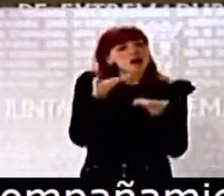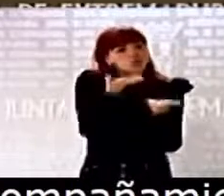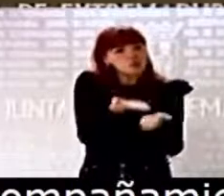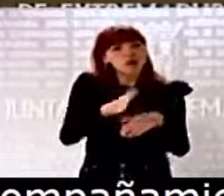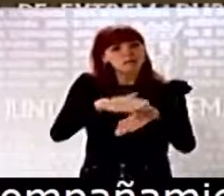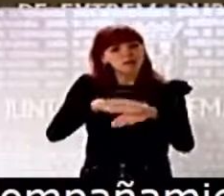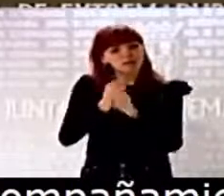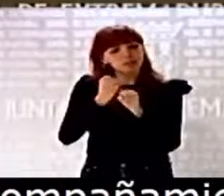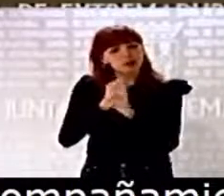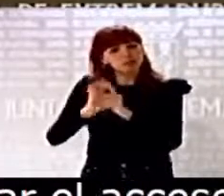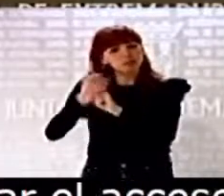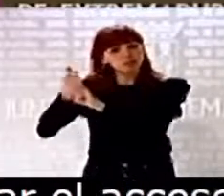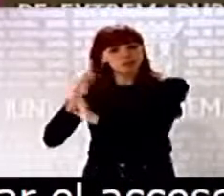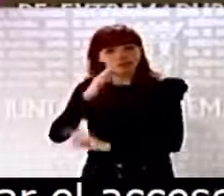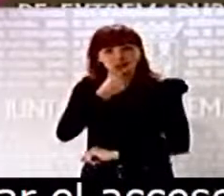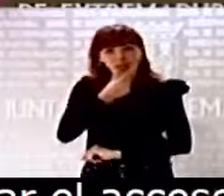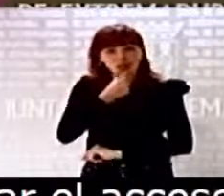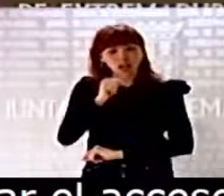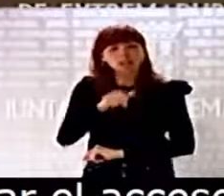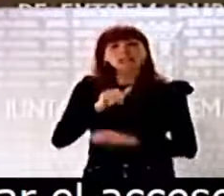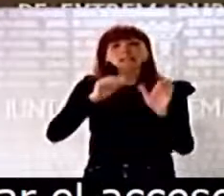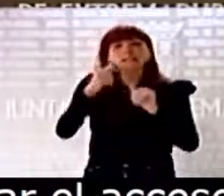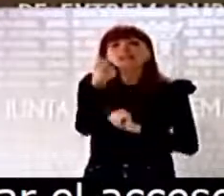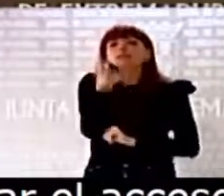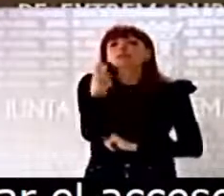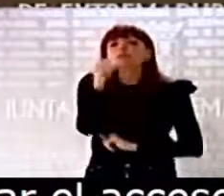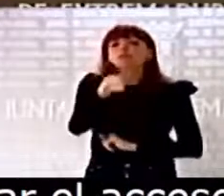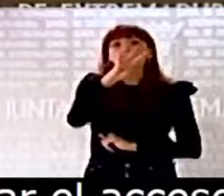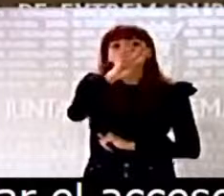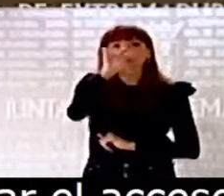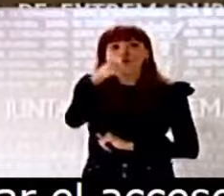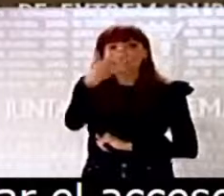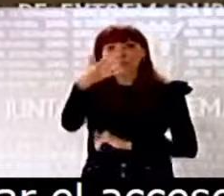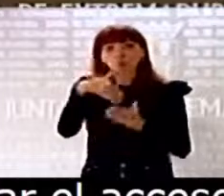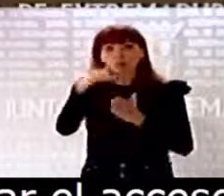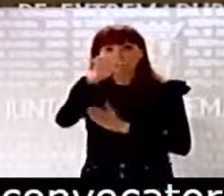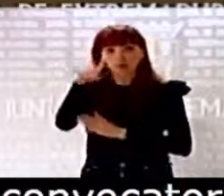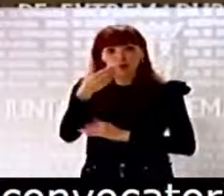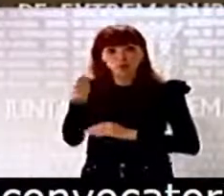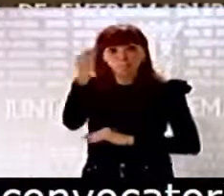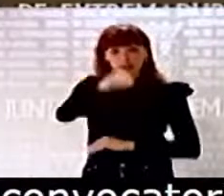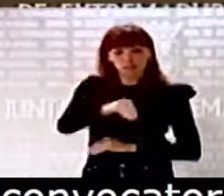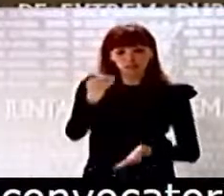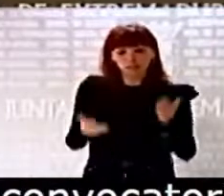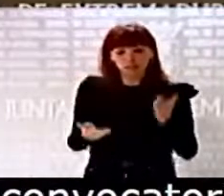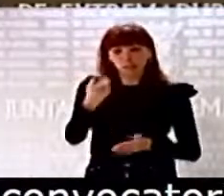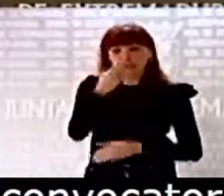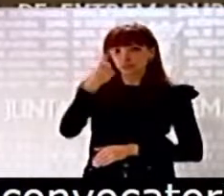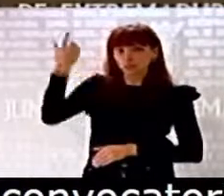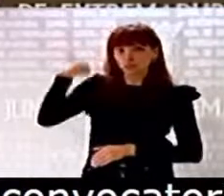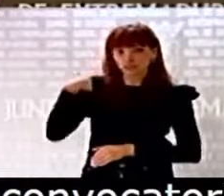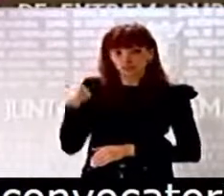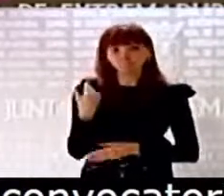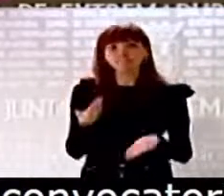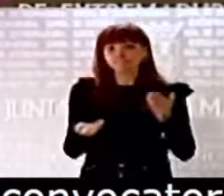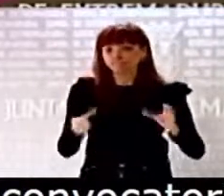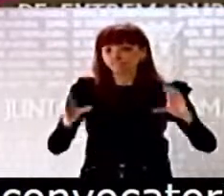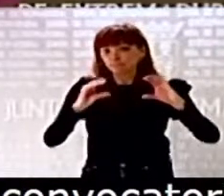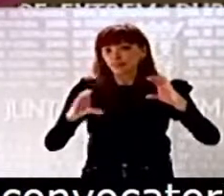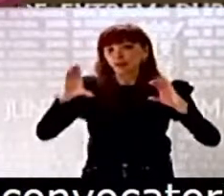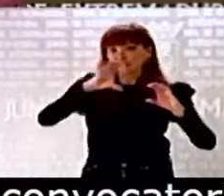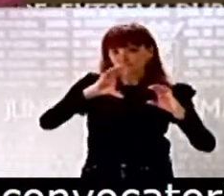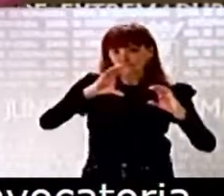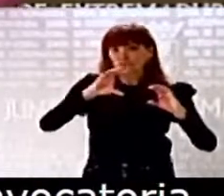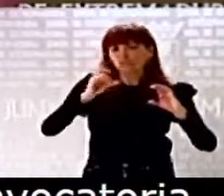el incremento en esta nueva convocatoria de 4,5 millones de euros respecto de la convocatoria anterior y, desde luego,